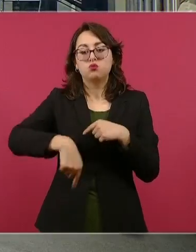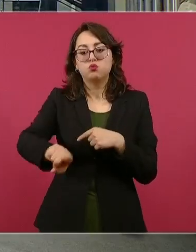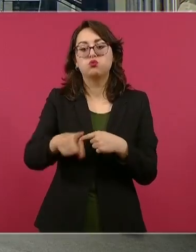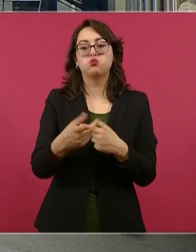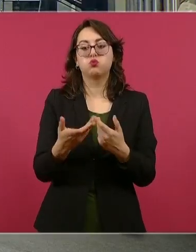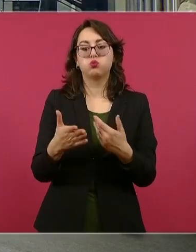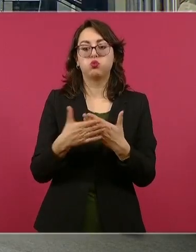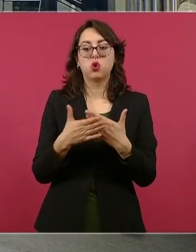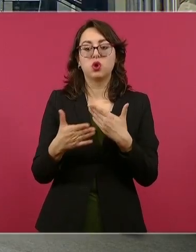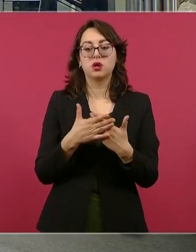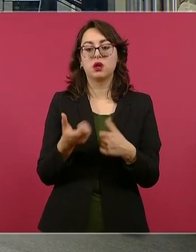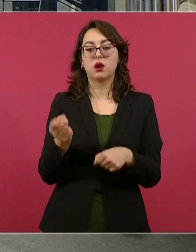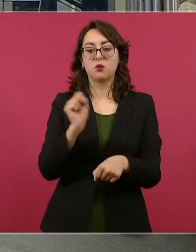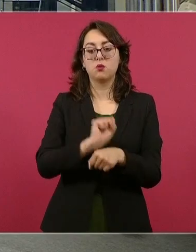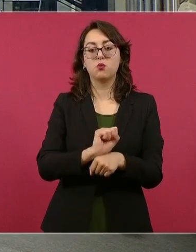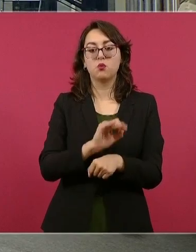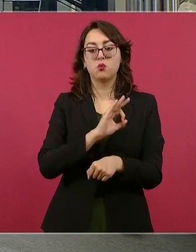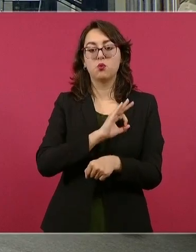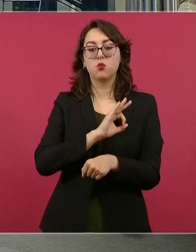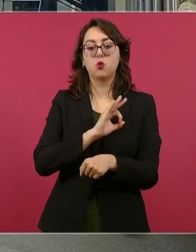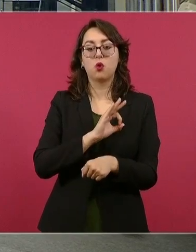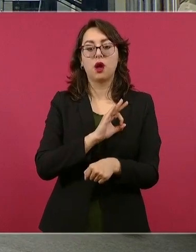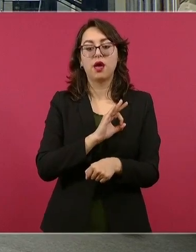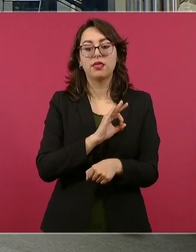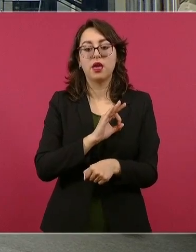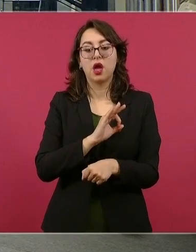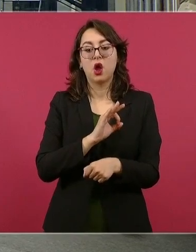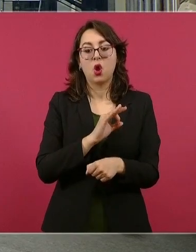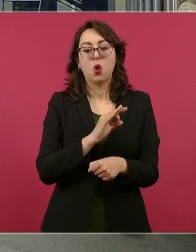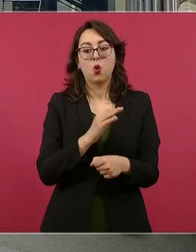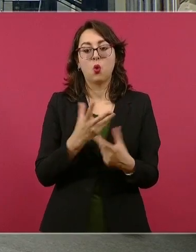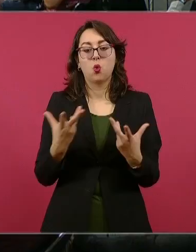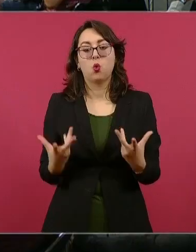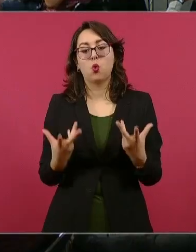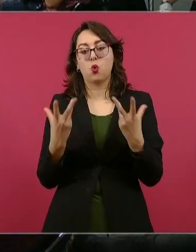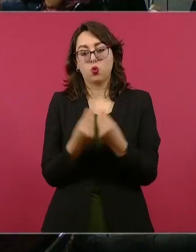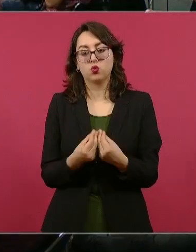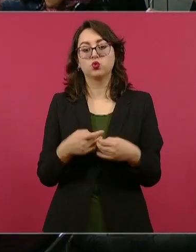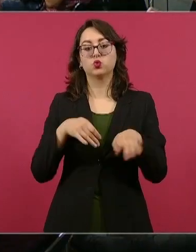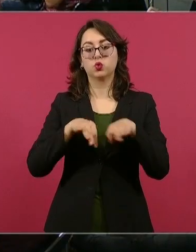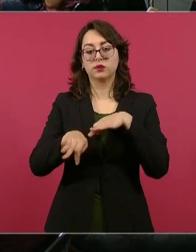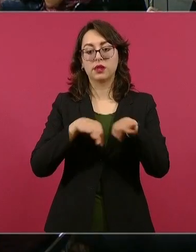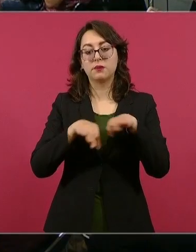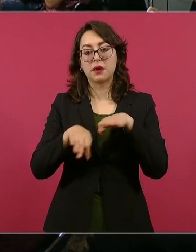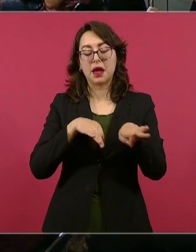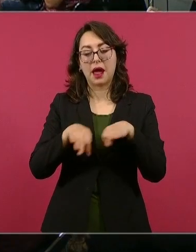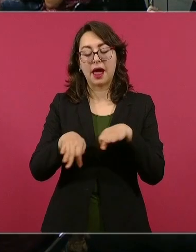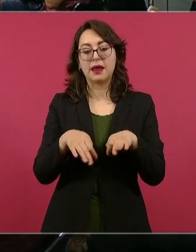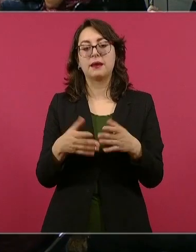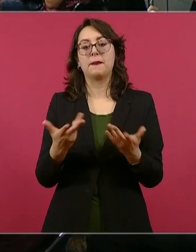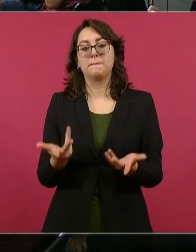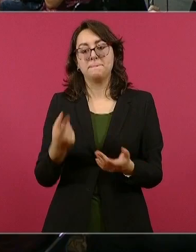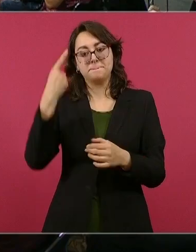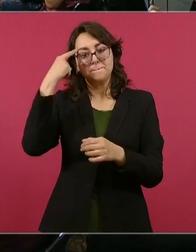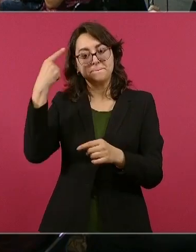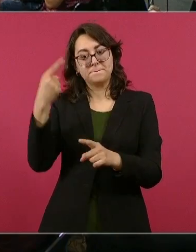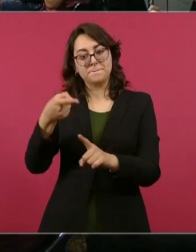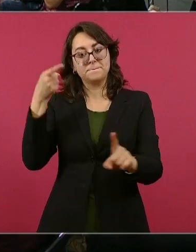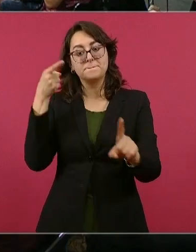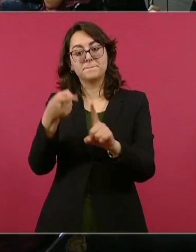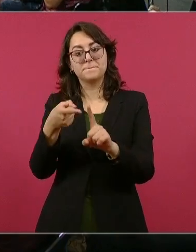las autoridades competentes pudiéramos coordinar este encuentro de trabajo con la… con la intención